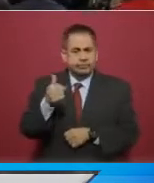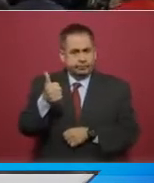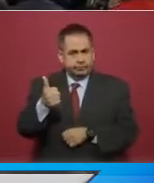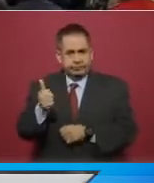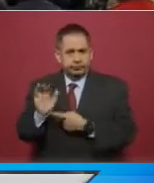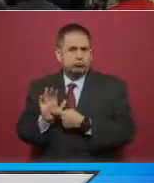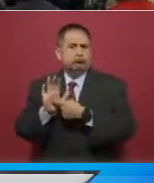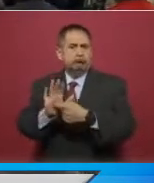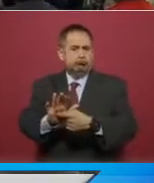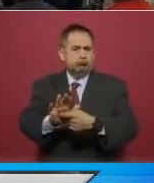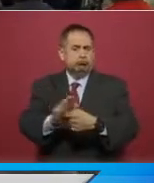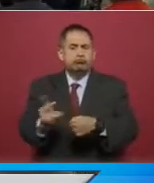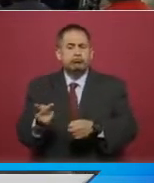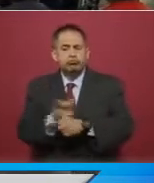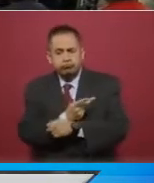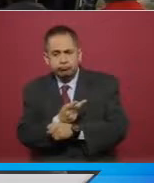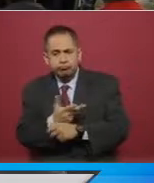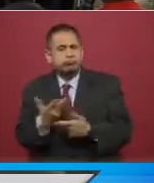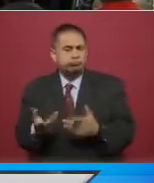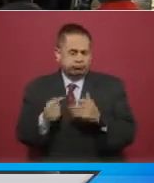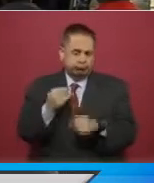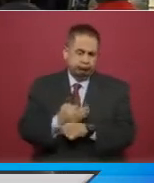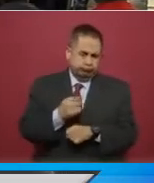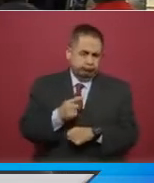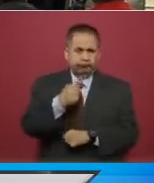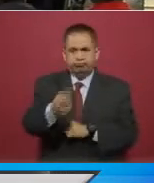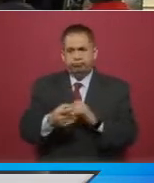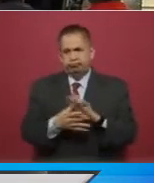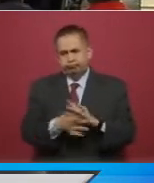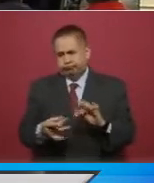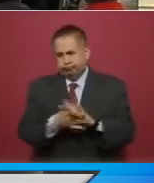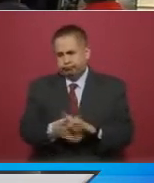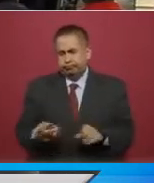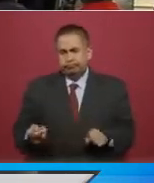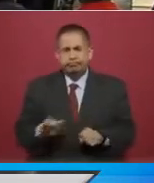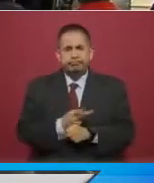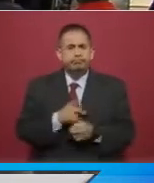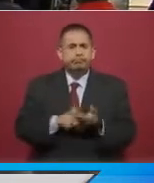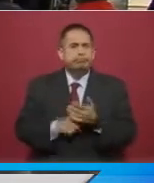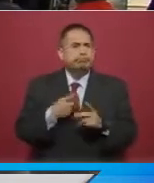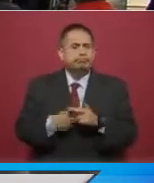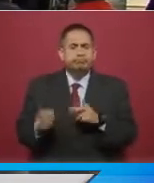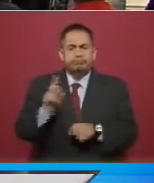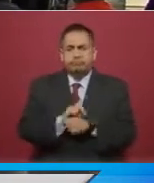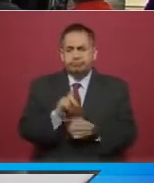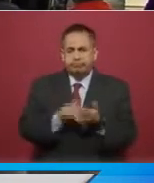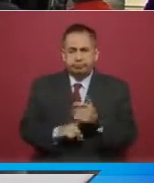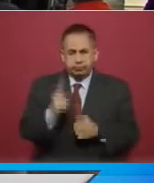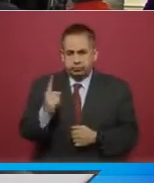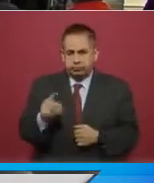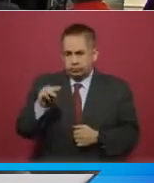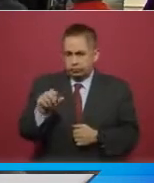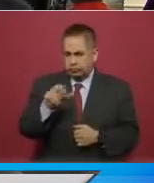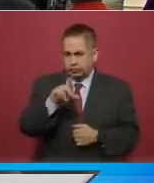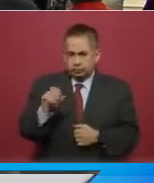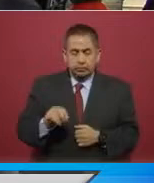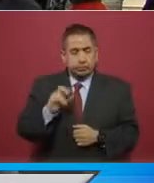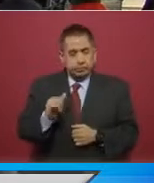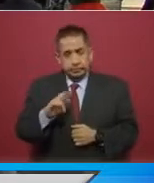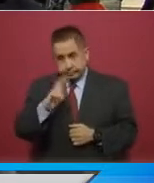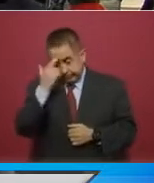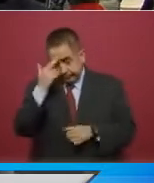saldo promedio. Se han firmado más de 16,000 contratos para cambios de convenios y adherirse al nuevo esquema de este programa. La meta es